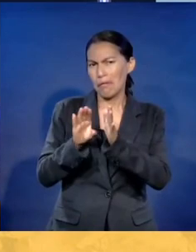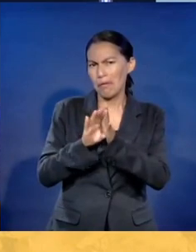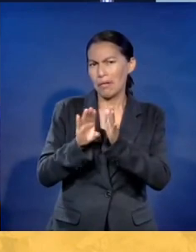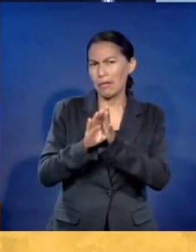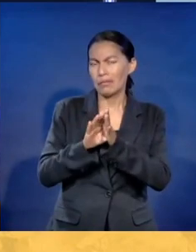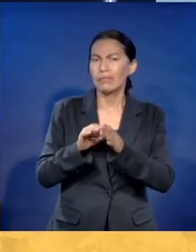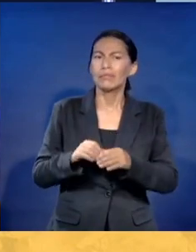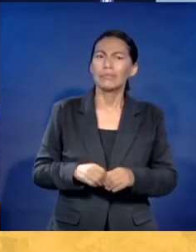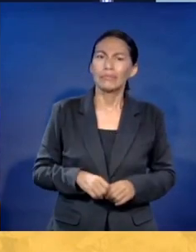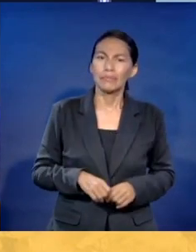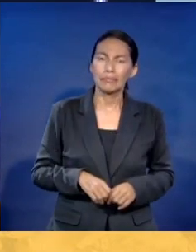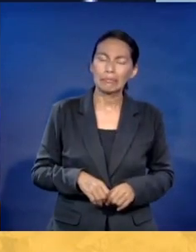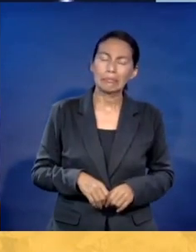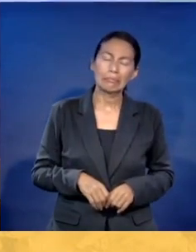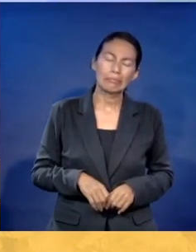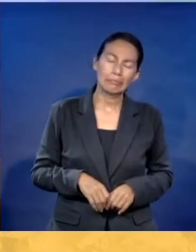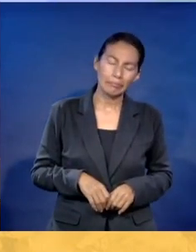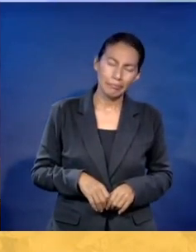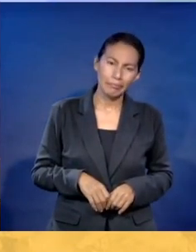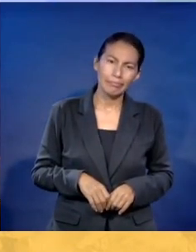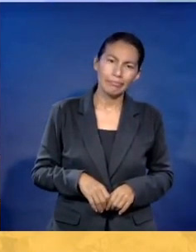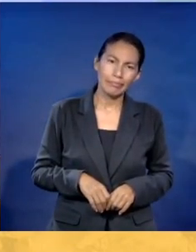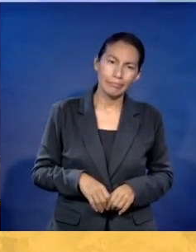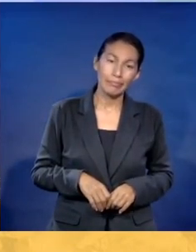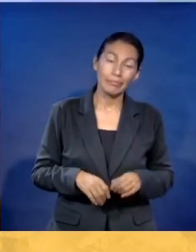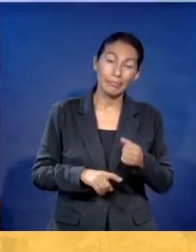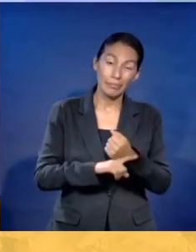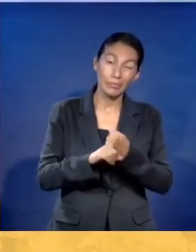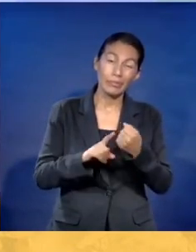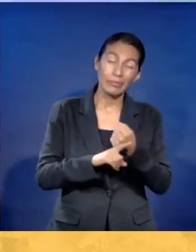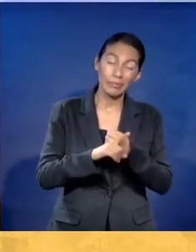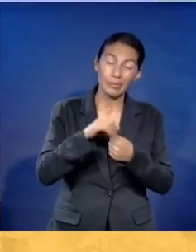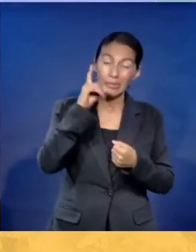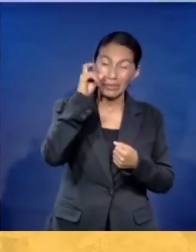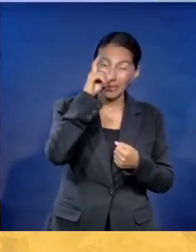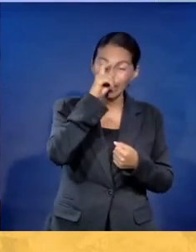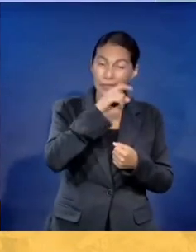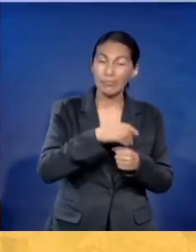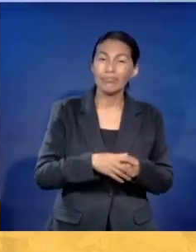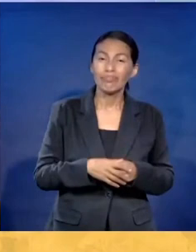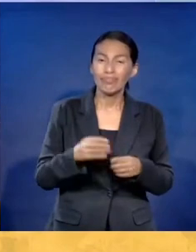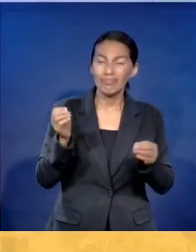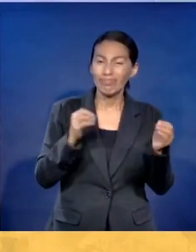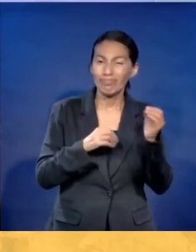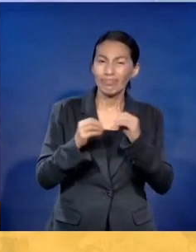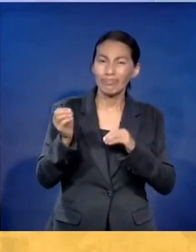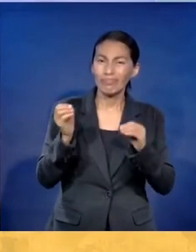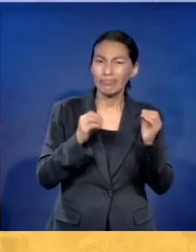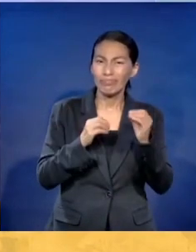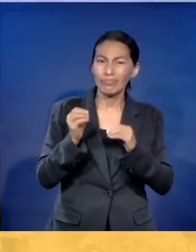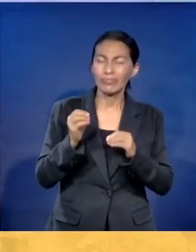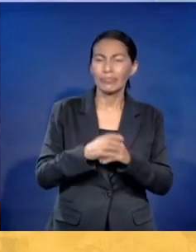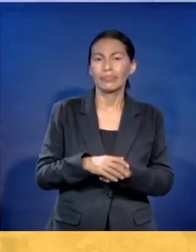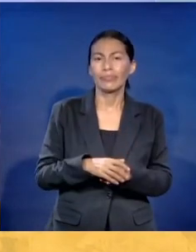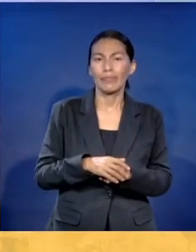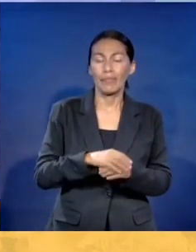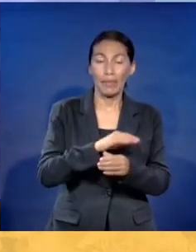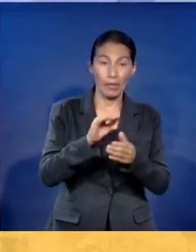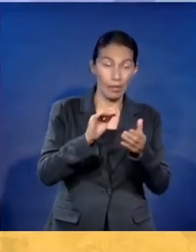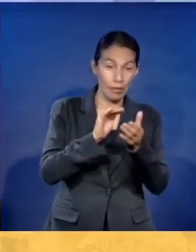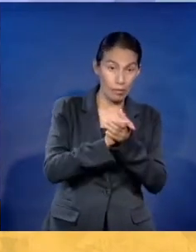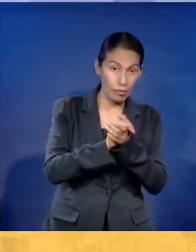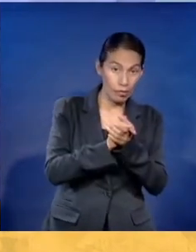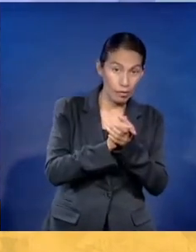Ahí vamos a vivir puro pleito seguro entrar al matrimonio sin madurez